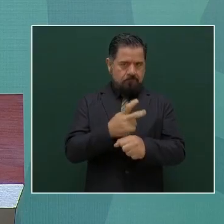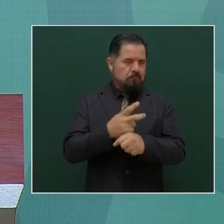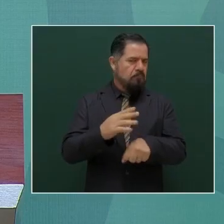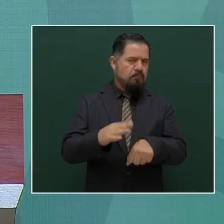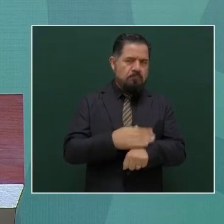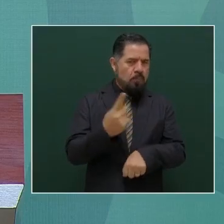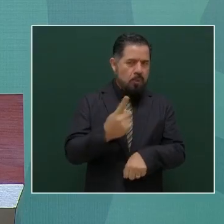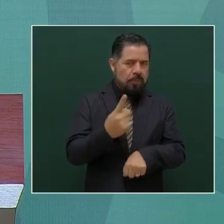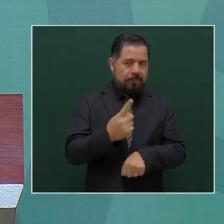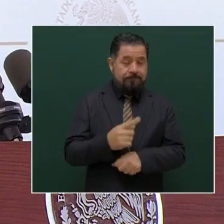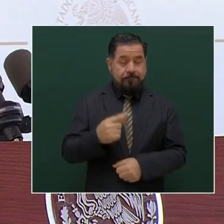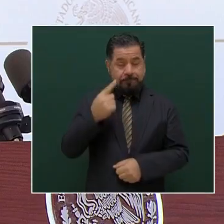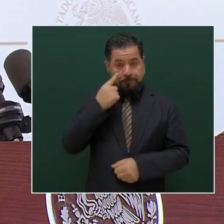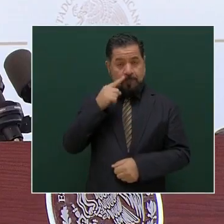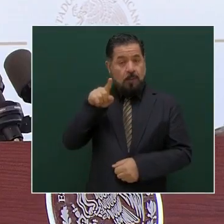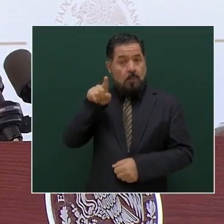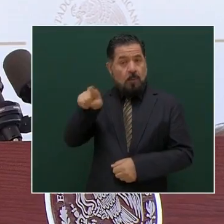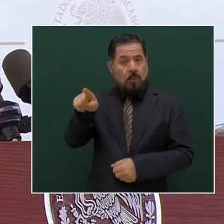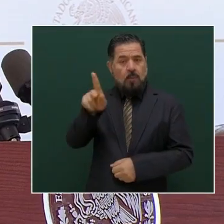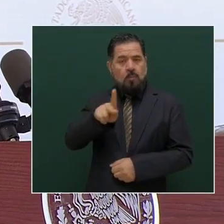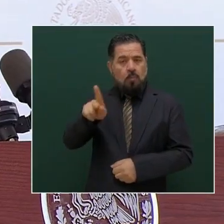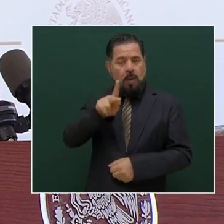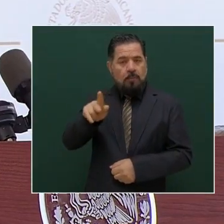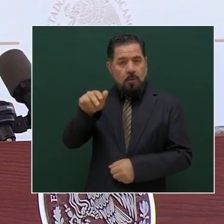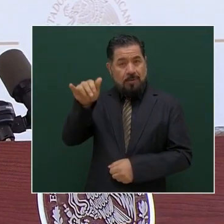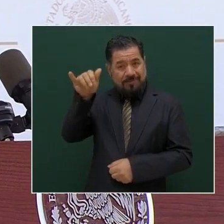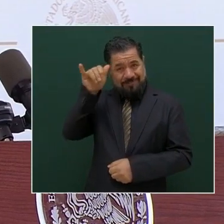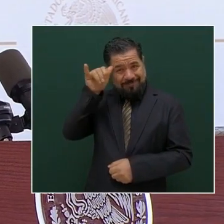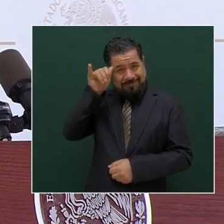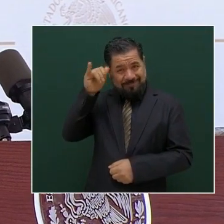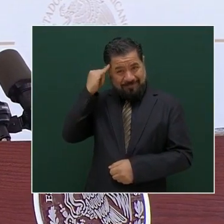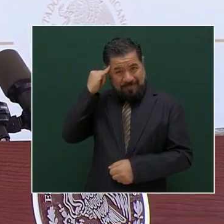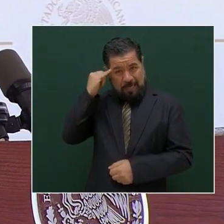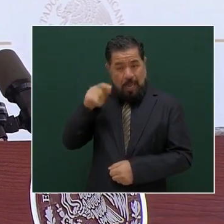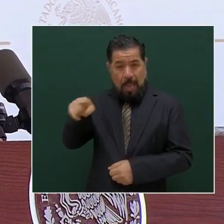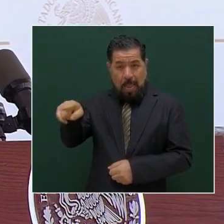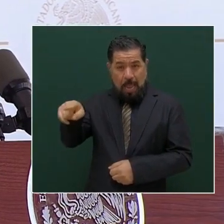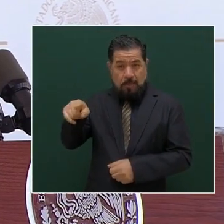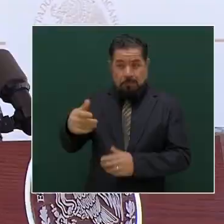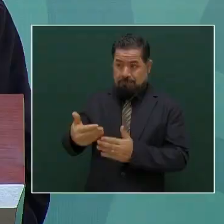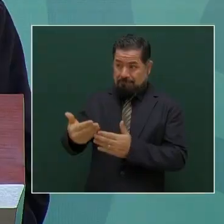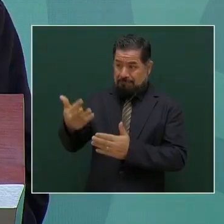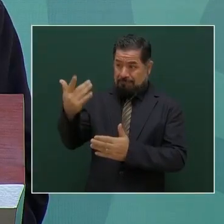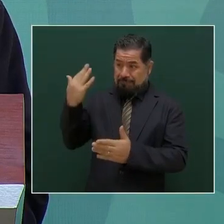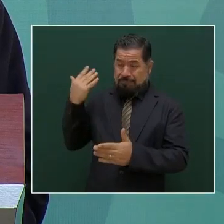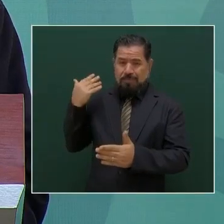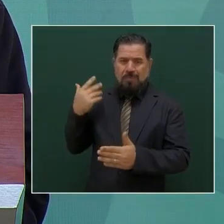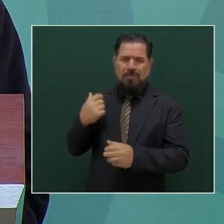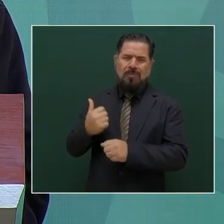los pueblos yaquis fueron los que más sufrieron de la represión